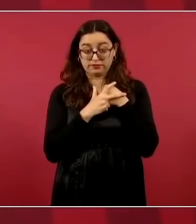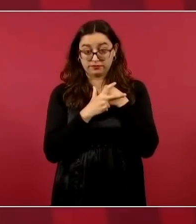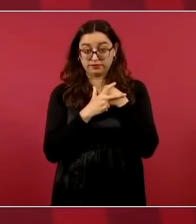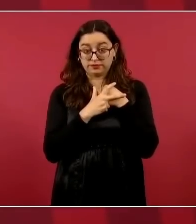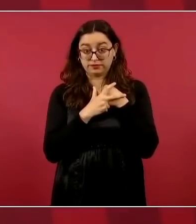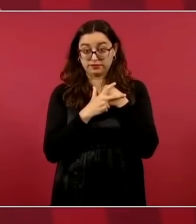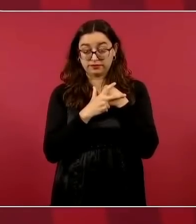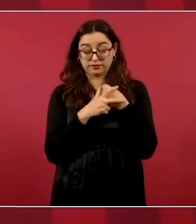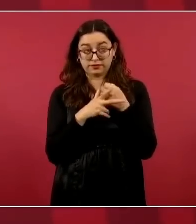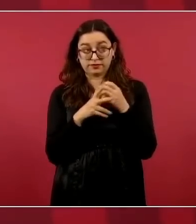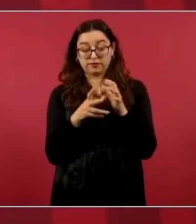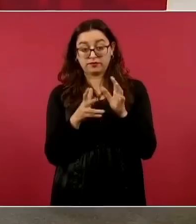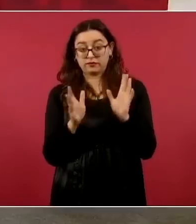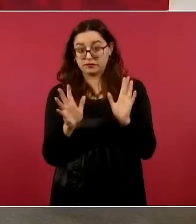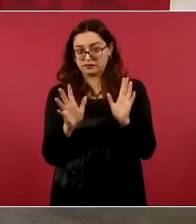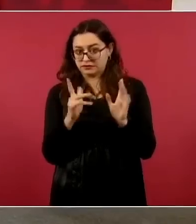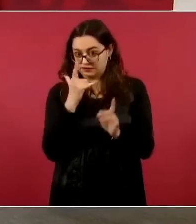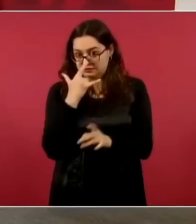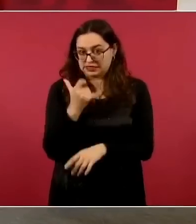De esas cosas